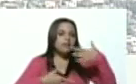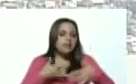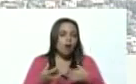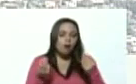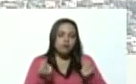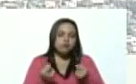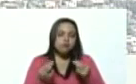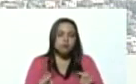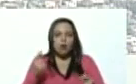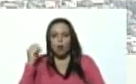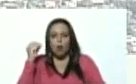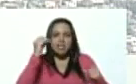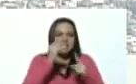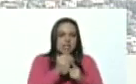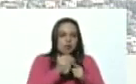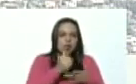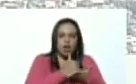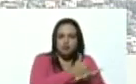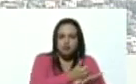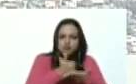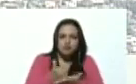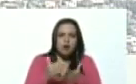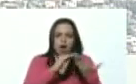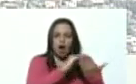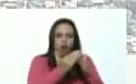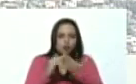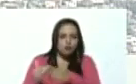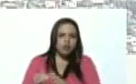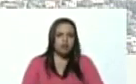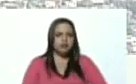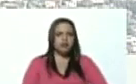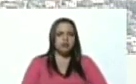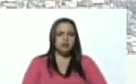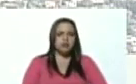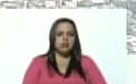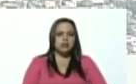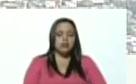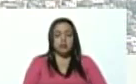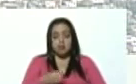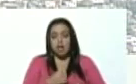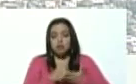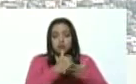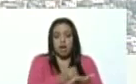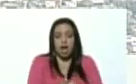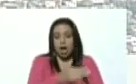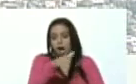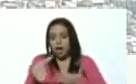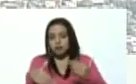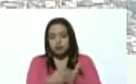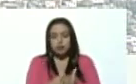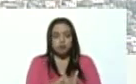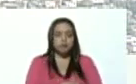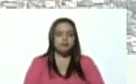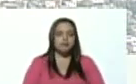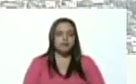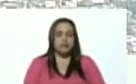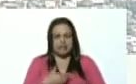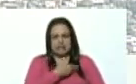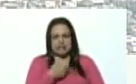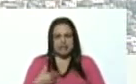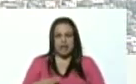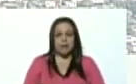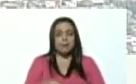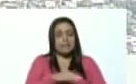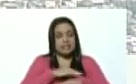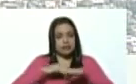en función del bienestar colectivo, en función del bienestar común. Yo quisiera que el ministro